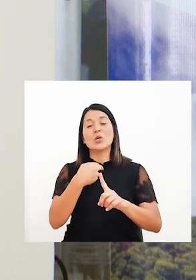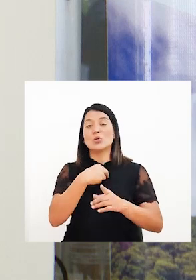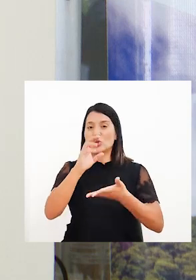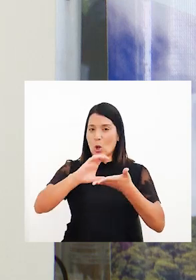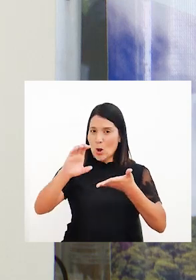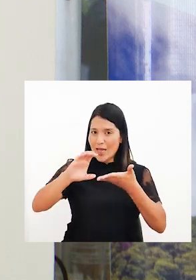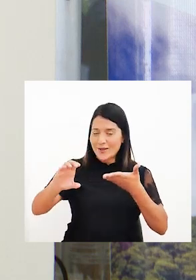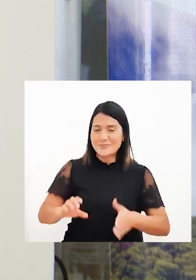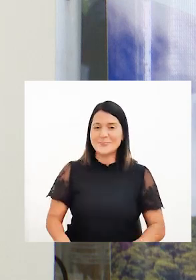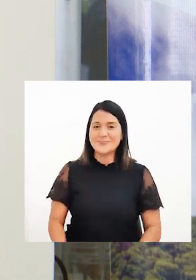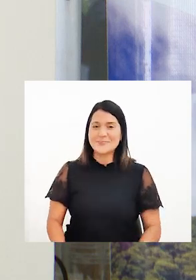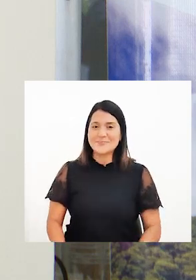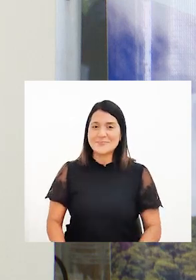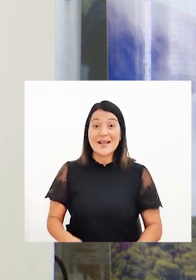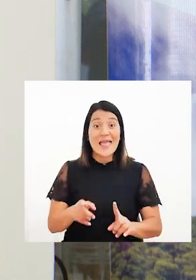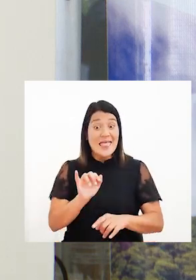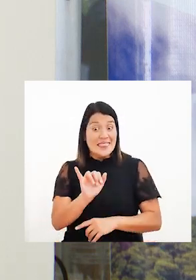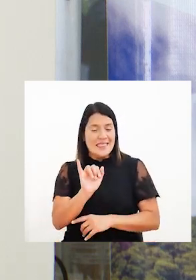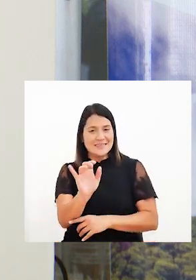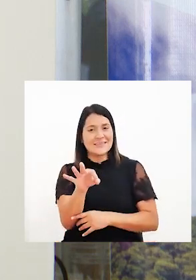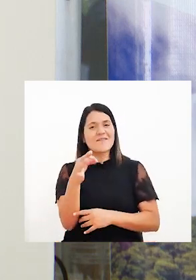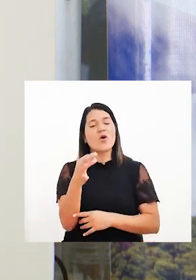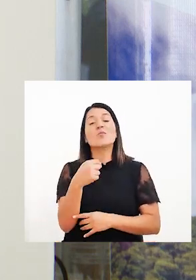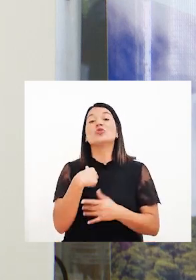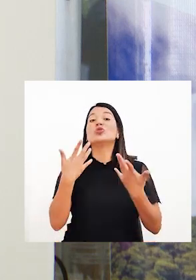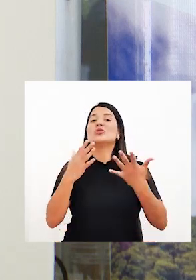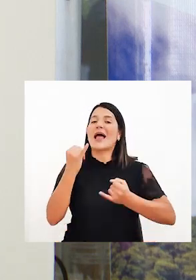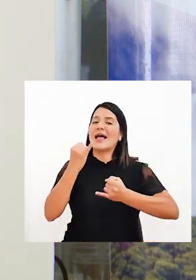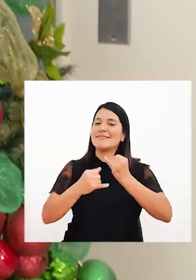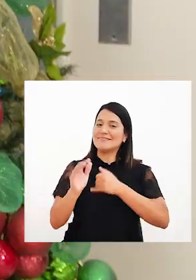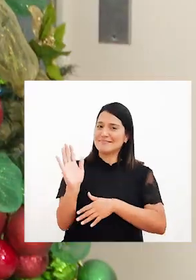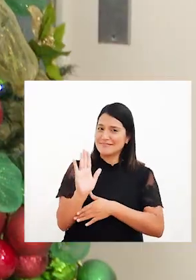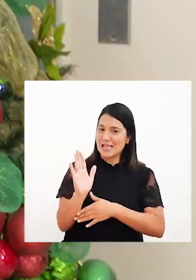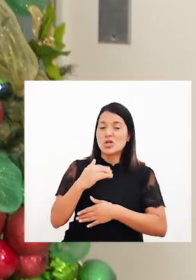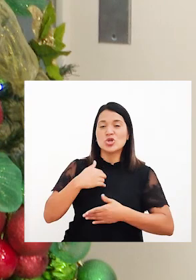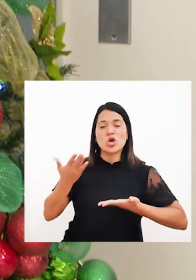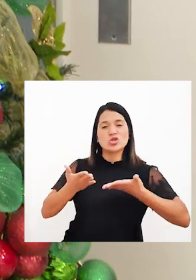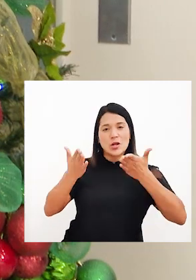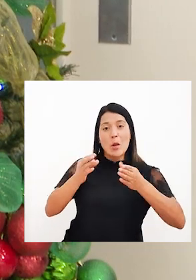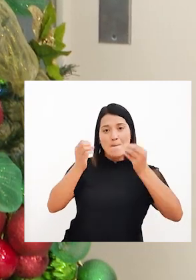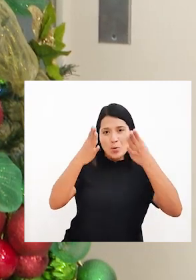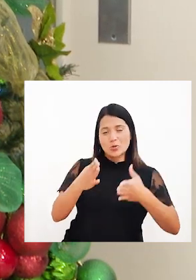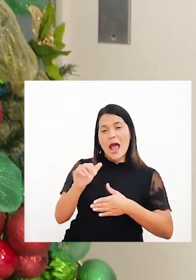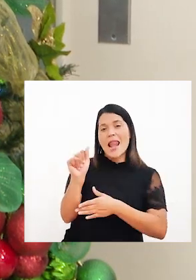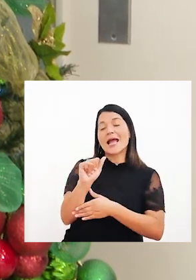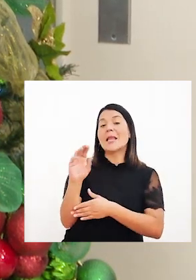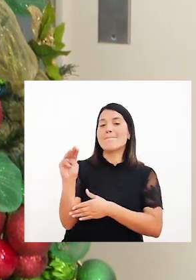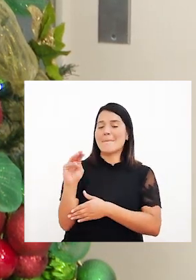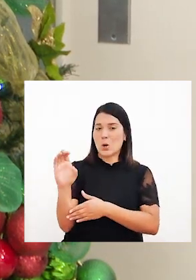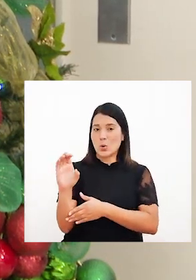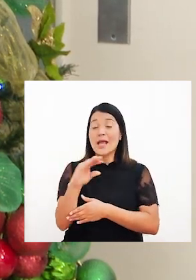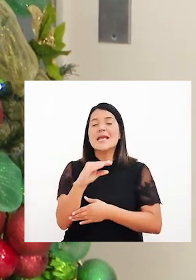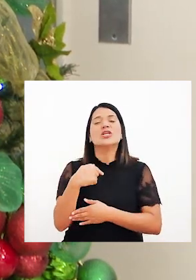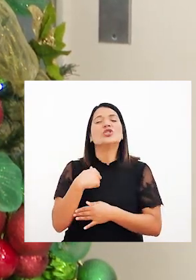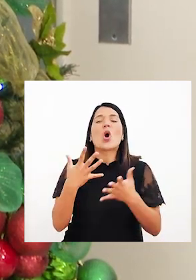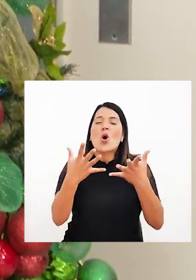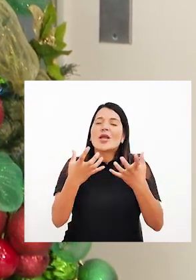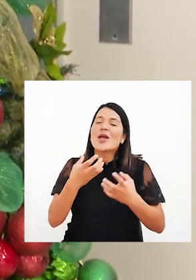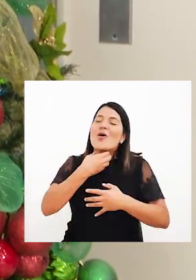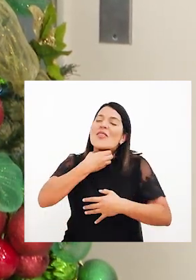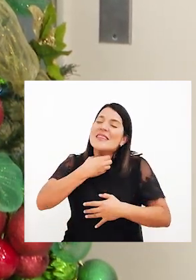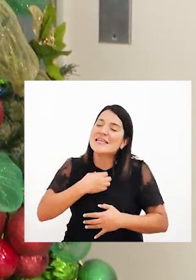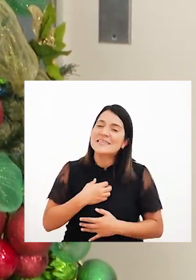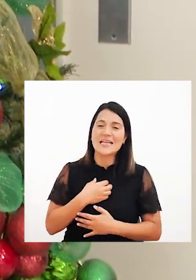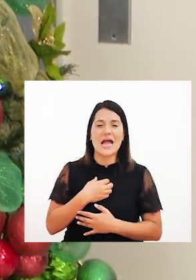nuestros colegios. De esta forma yo me despido, soy su servidora, la profesora Alejandra McCook, y quiero